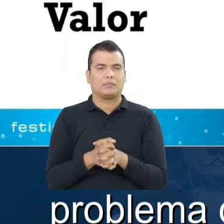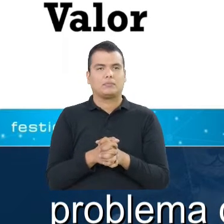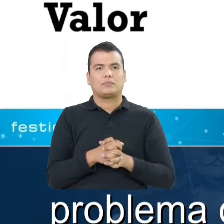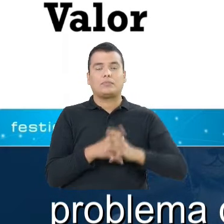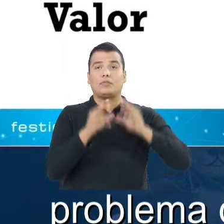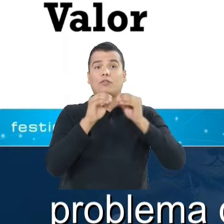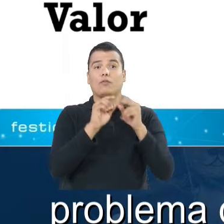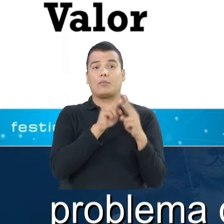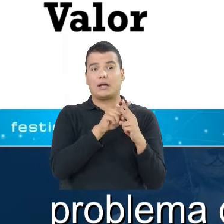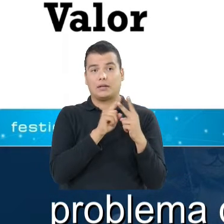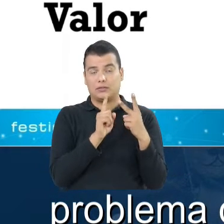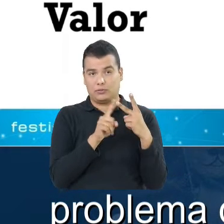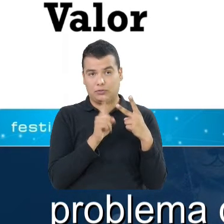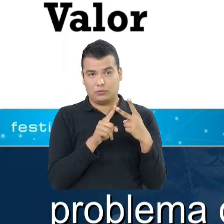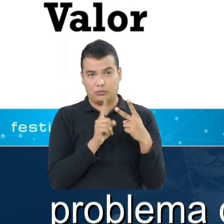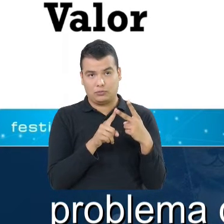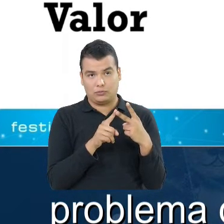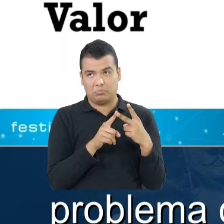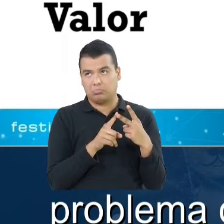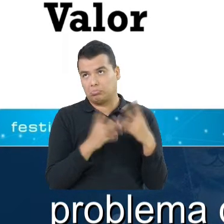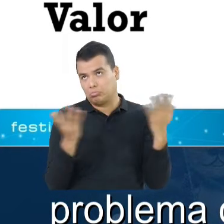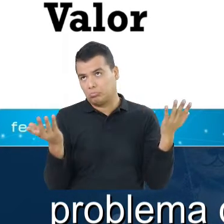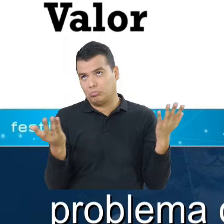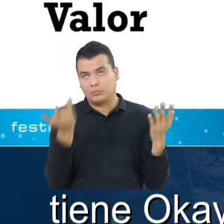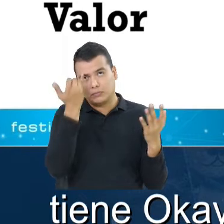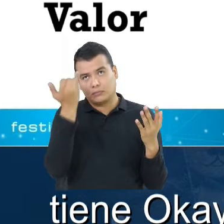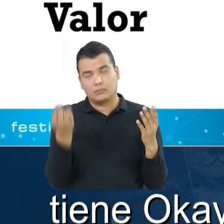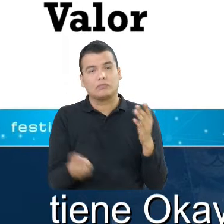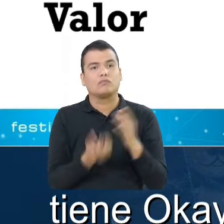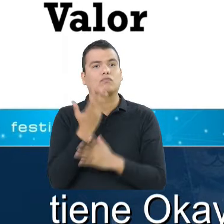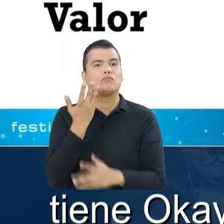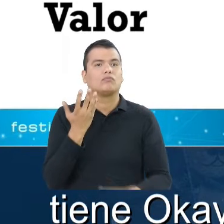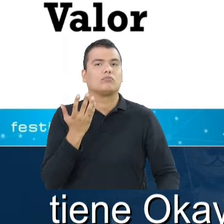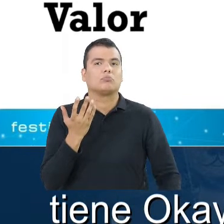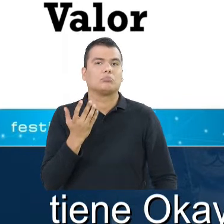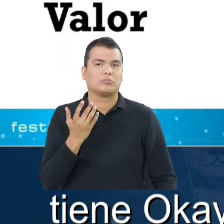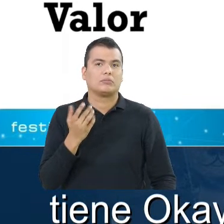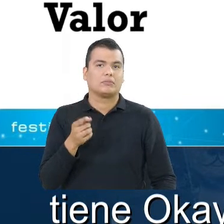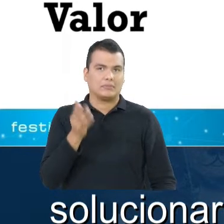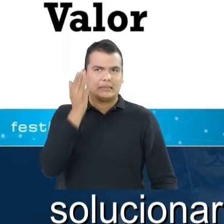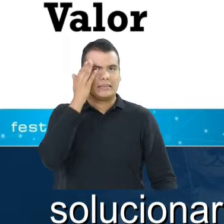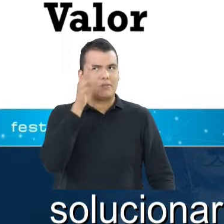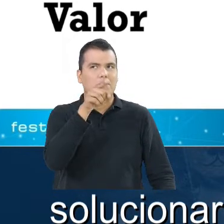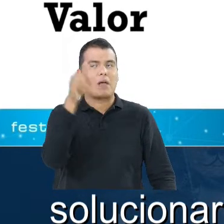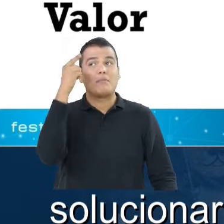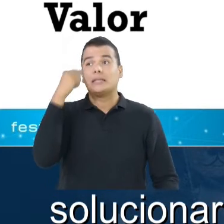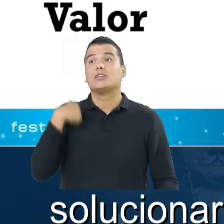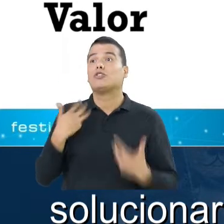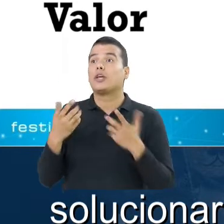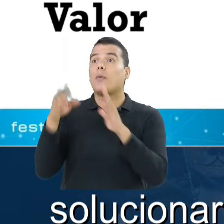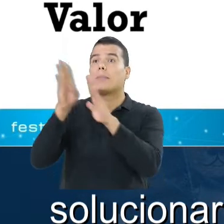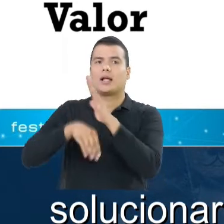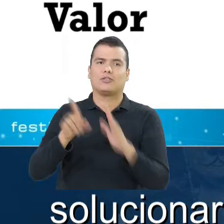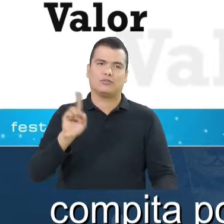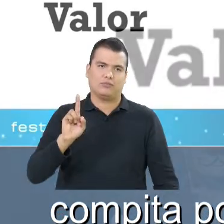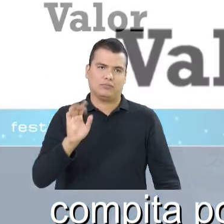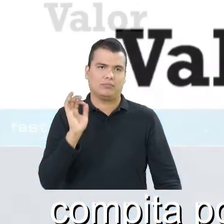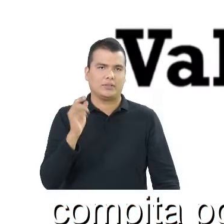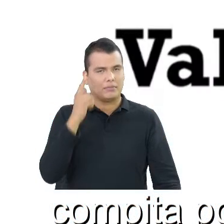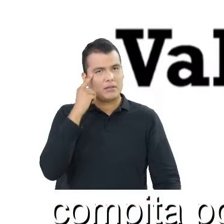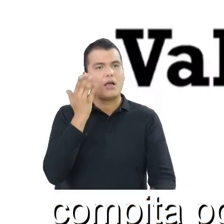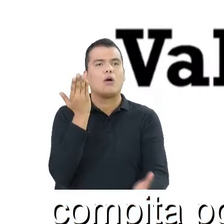de solucionar o de crear un producto que no compita por precio, que fue otro de los errores que hablamos hace un momento, es creando